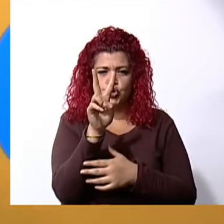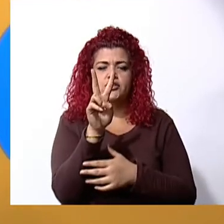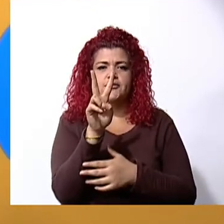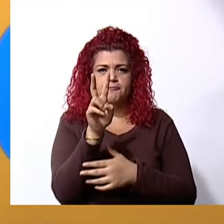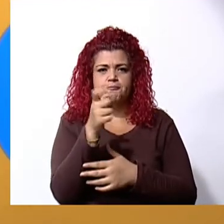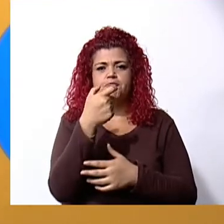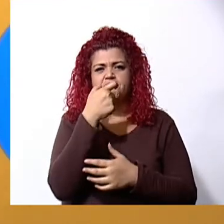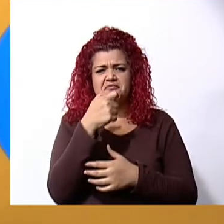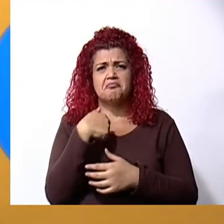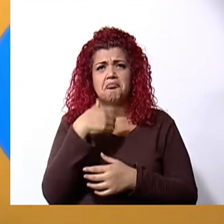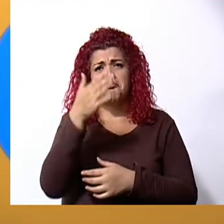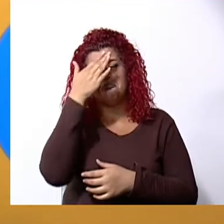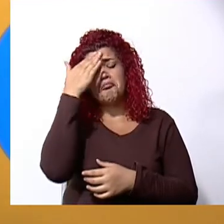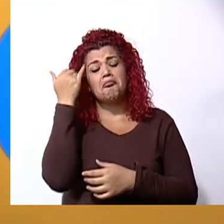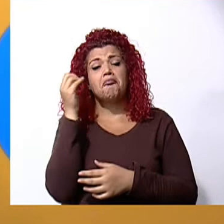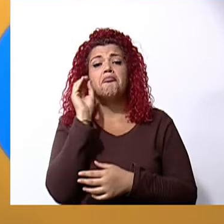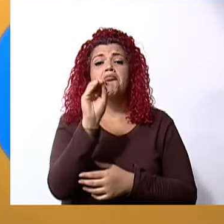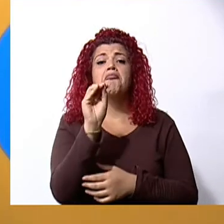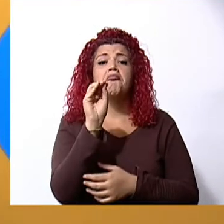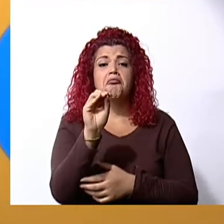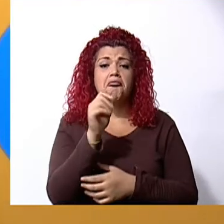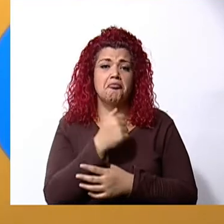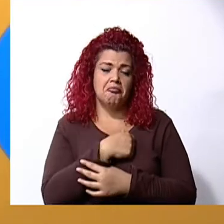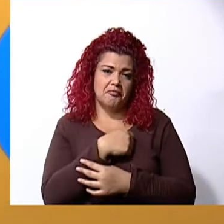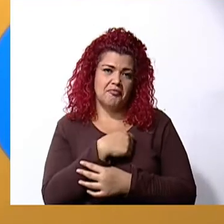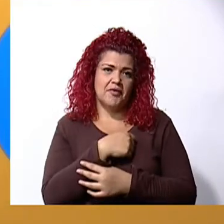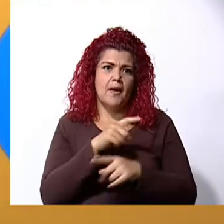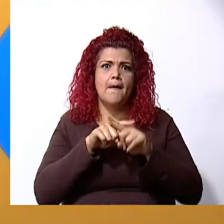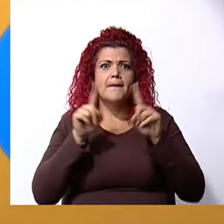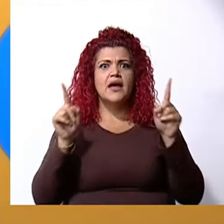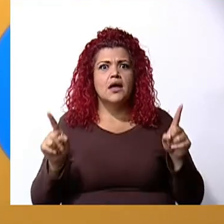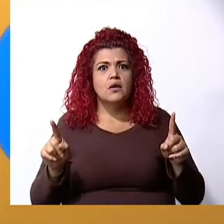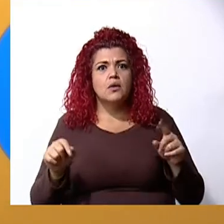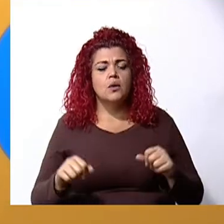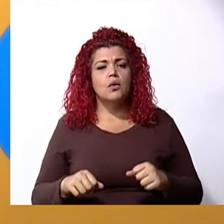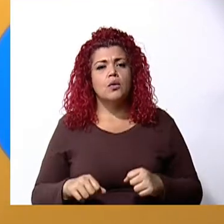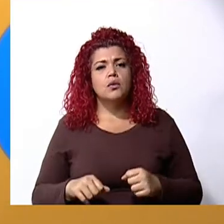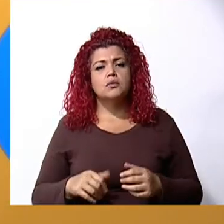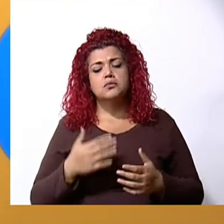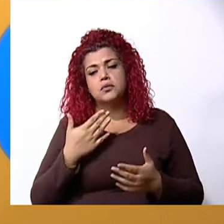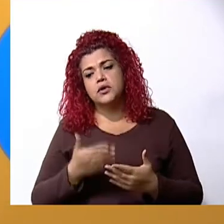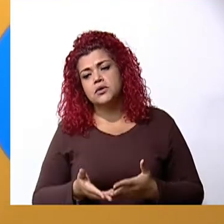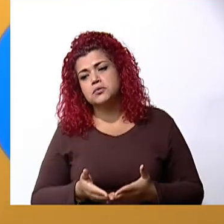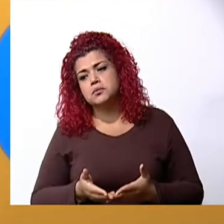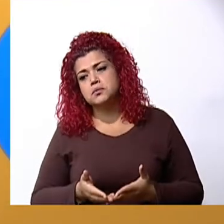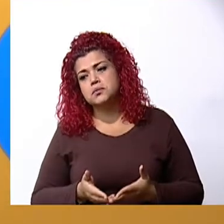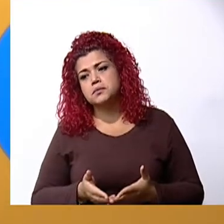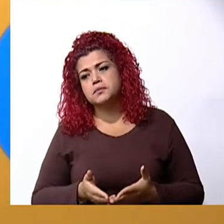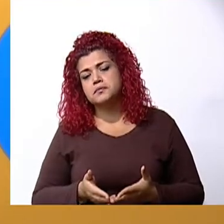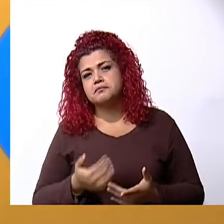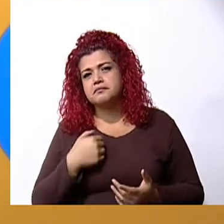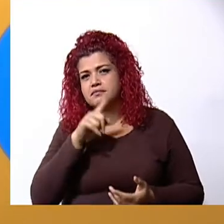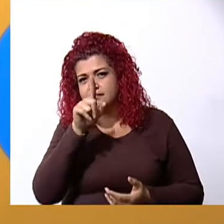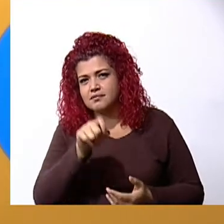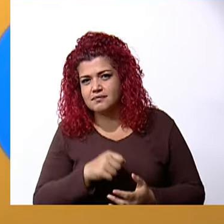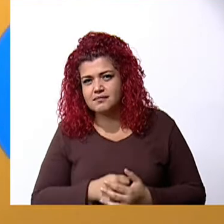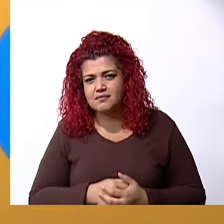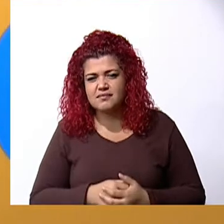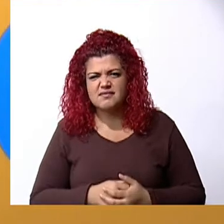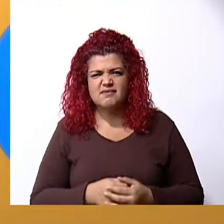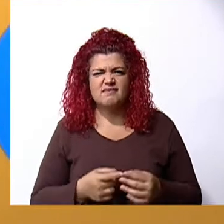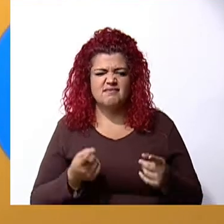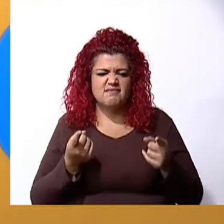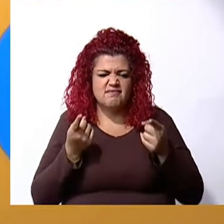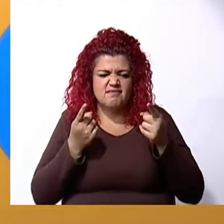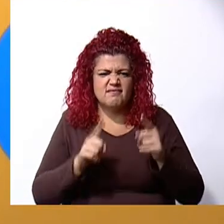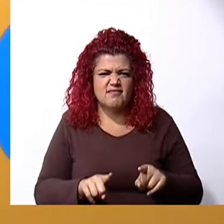Bueno, y se nos olvidó decirles ese detalle. Pero, bueno, les tengo una pregunta. ¿Qué